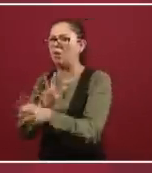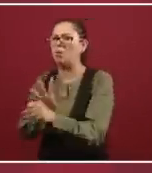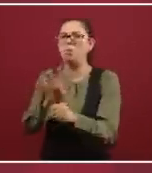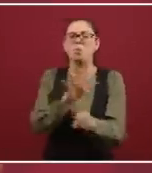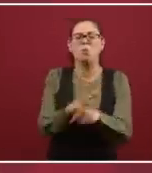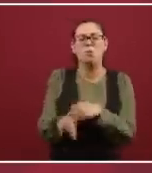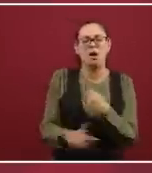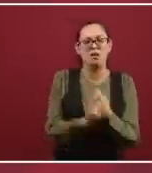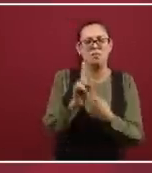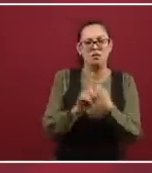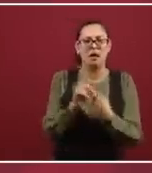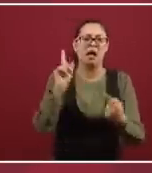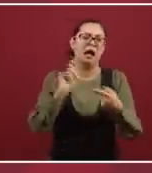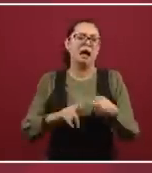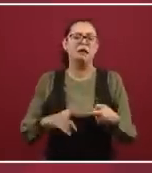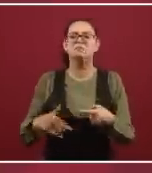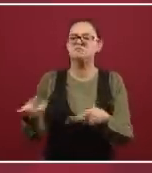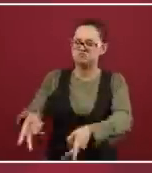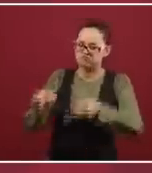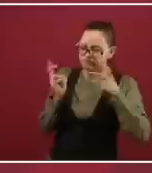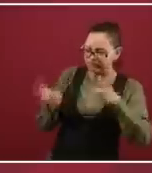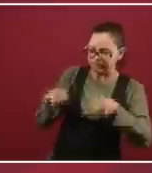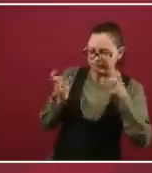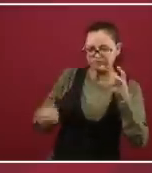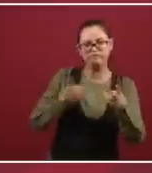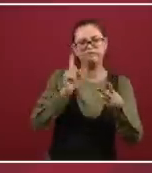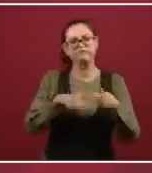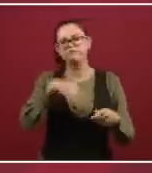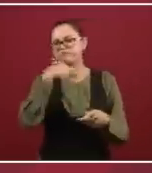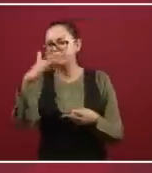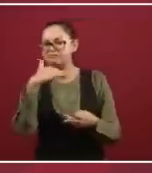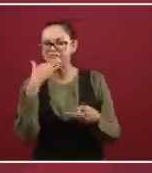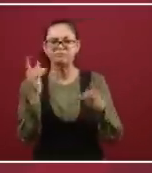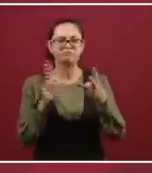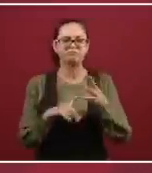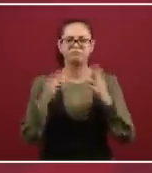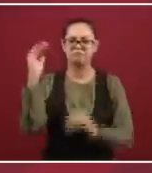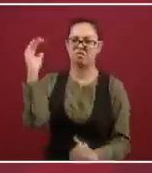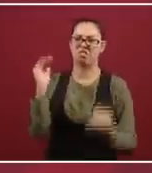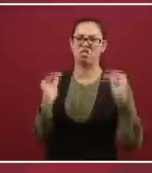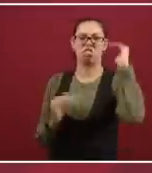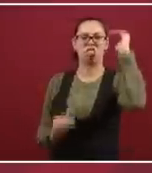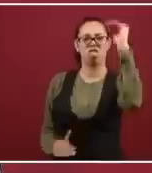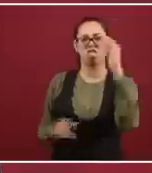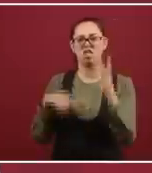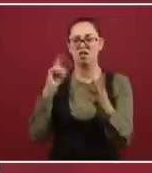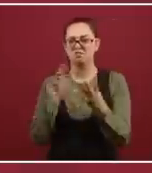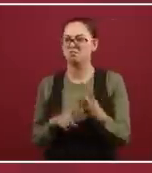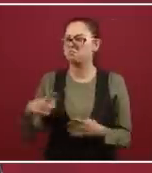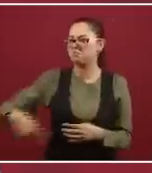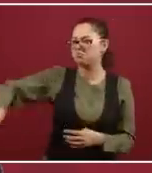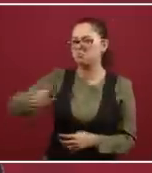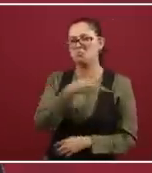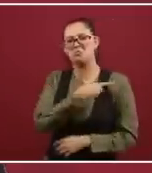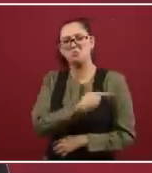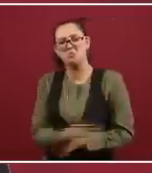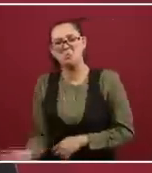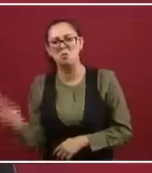saqueo, la corrupción, la desigualdad, el empobrecimiento, el